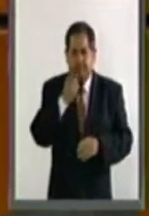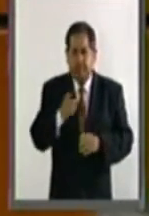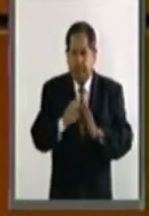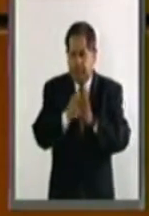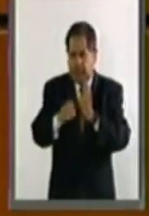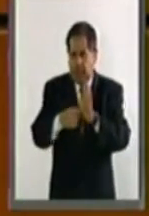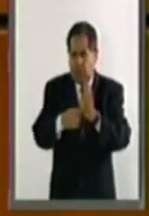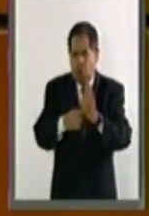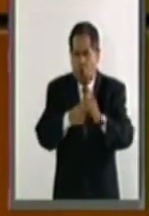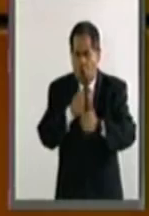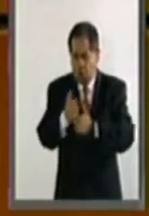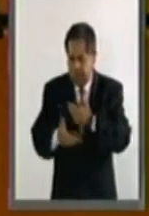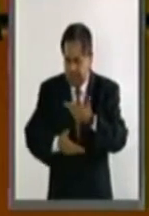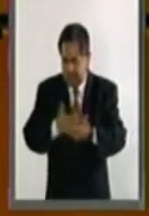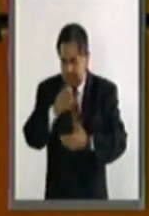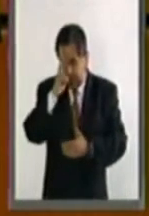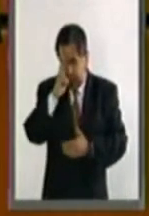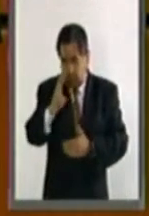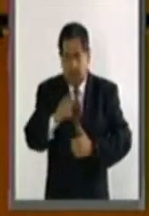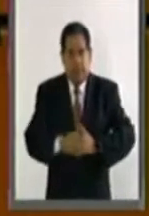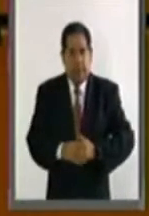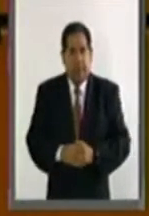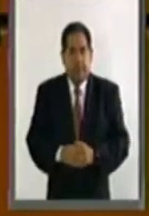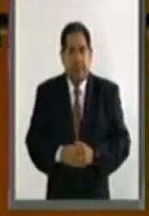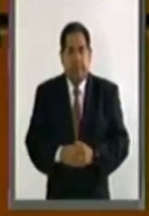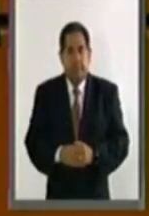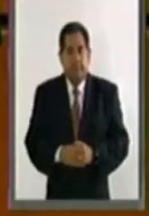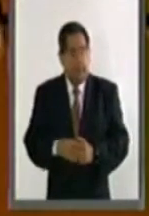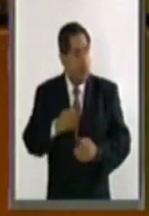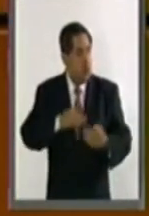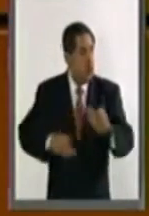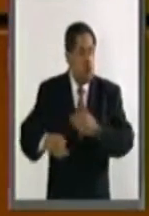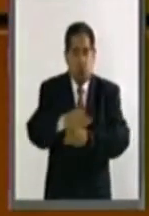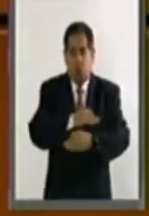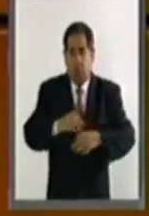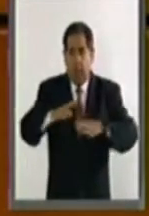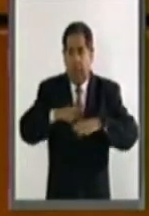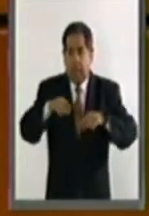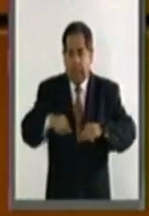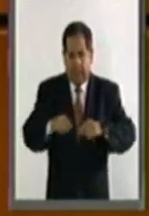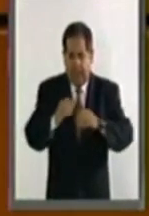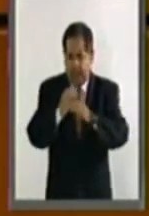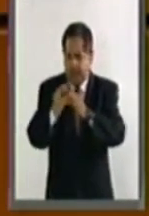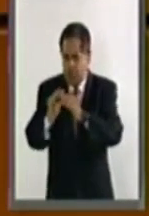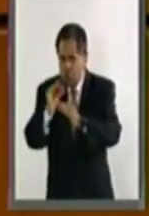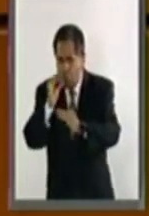ejemplo y con mucho respeto. Todo lo que hay aquí, el micrófono,